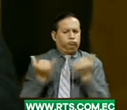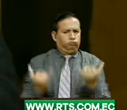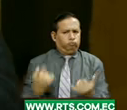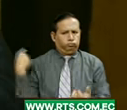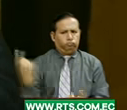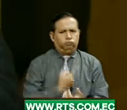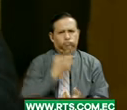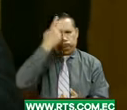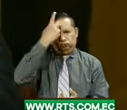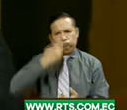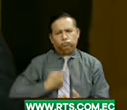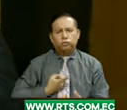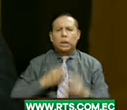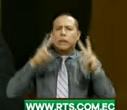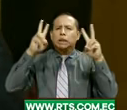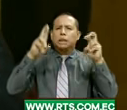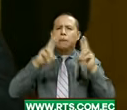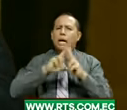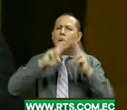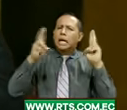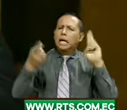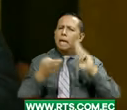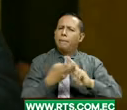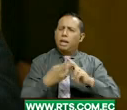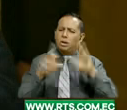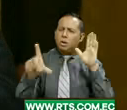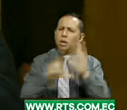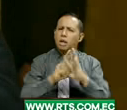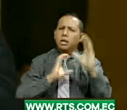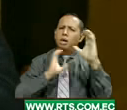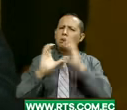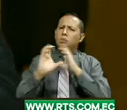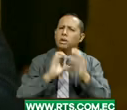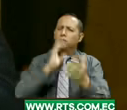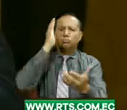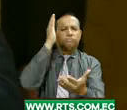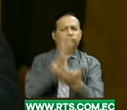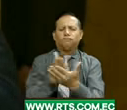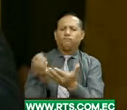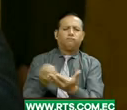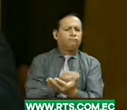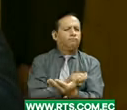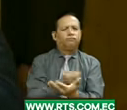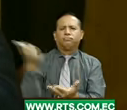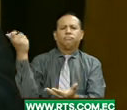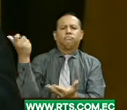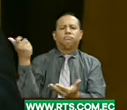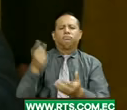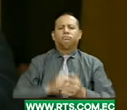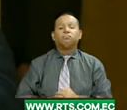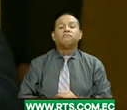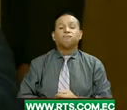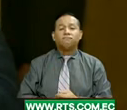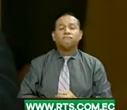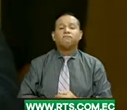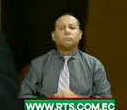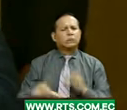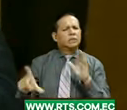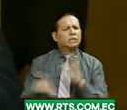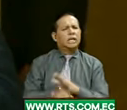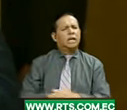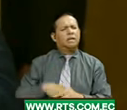derogar el reglamento de la ley de comunicación, conocida como la ley Mordaza. Y en